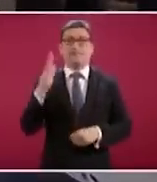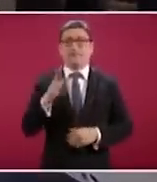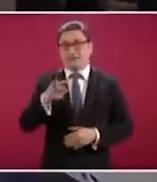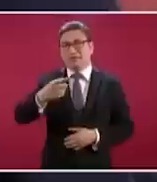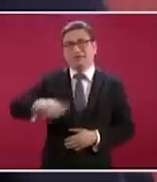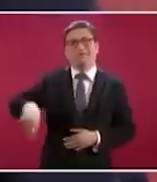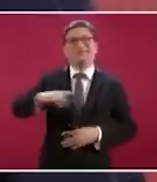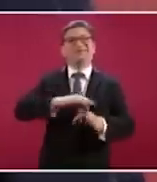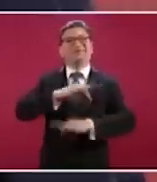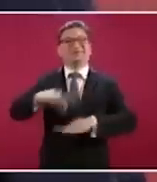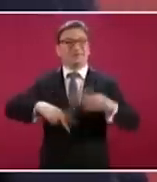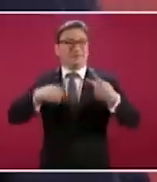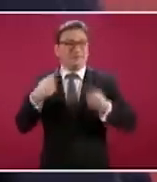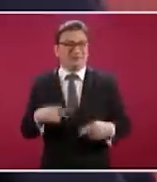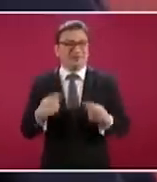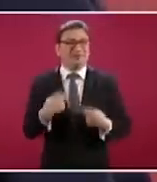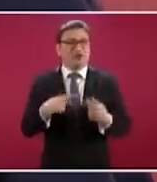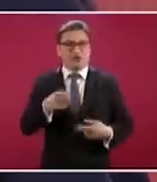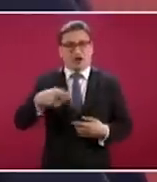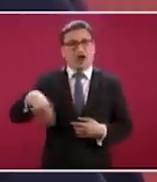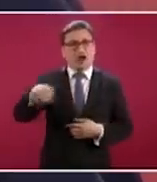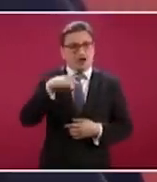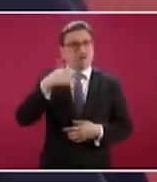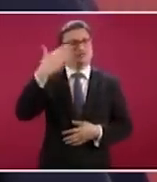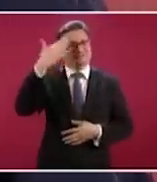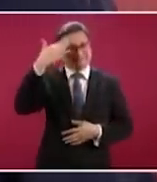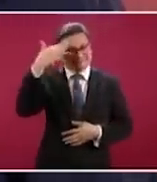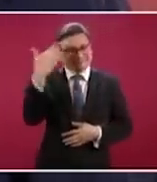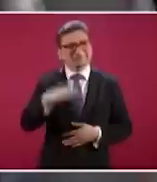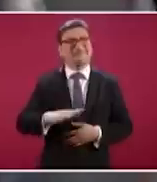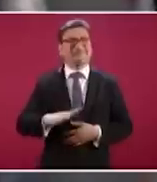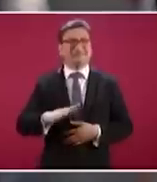es un pueblo muy consciente,